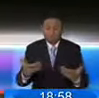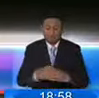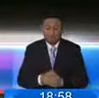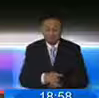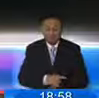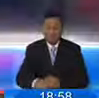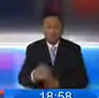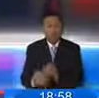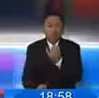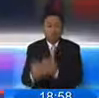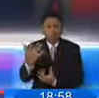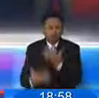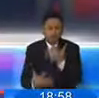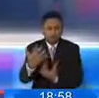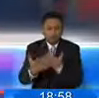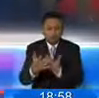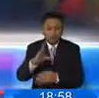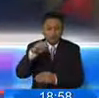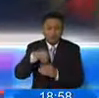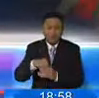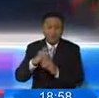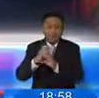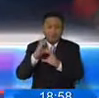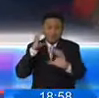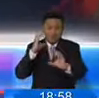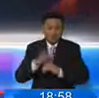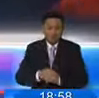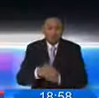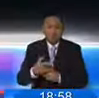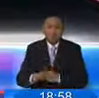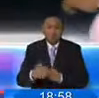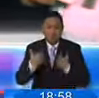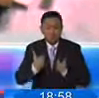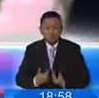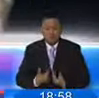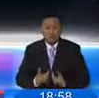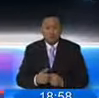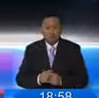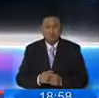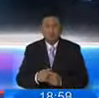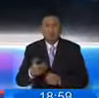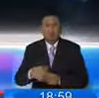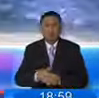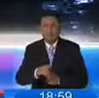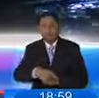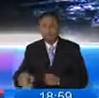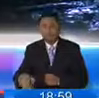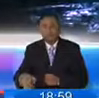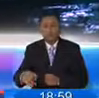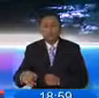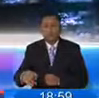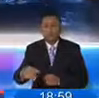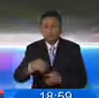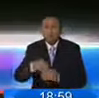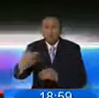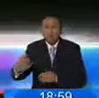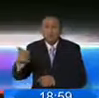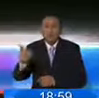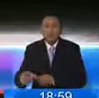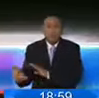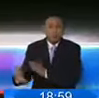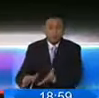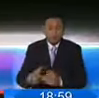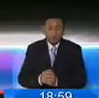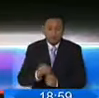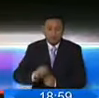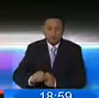libre combustión en dentro del vehículo y asimismo restos humanos, y adicionalmente a esto encontramos un cadáver en la parte de afuera y los restos